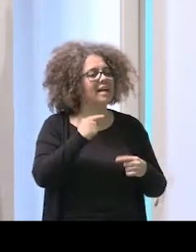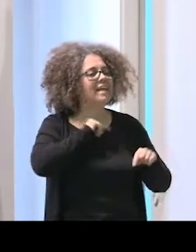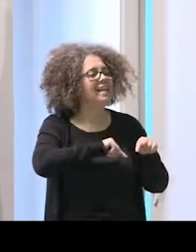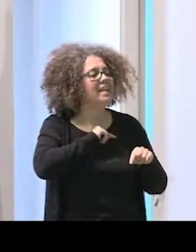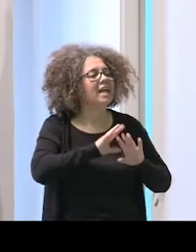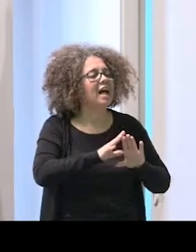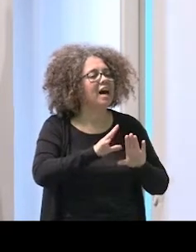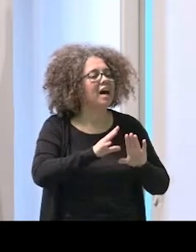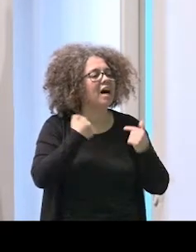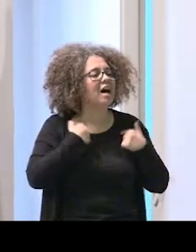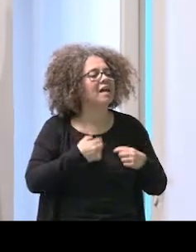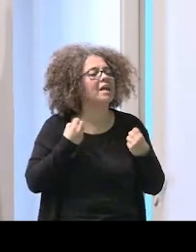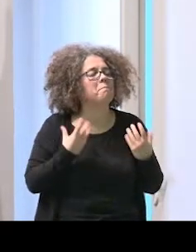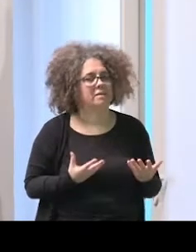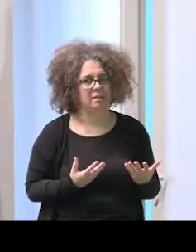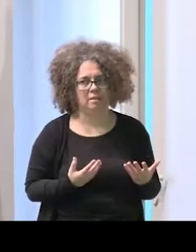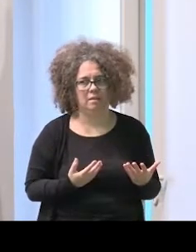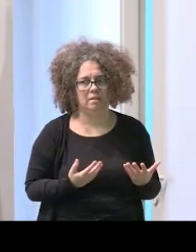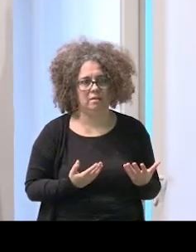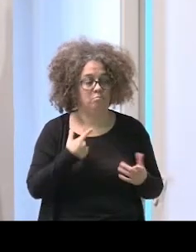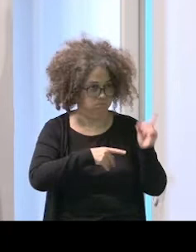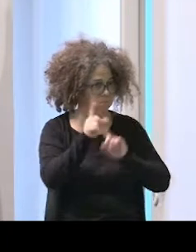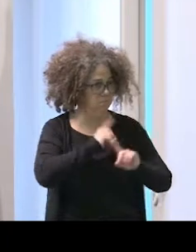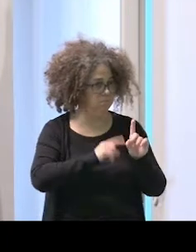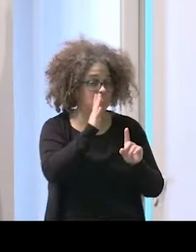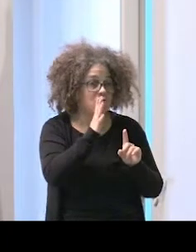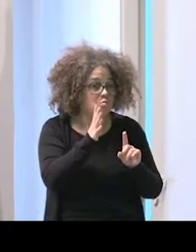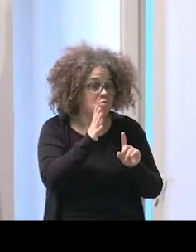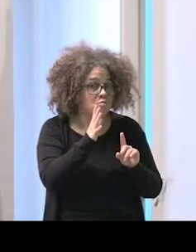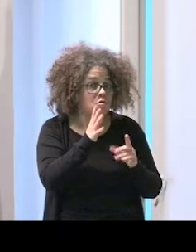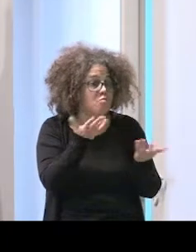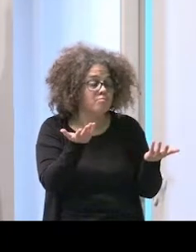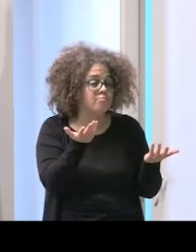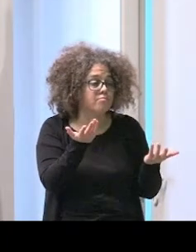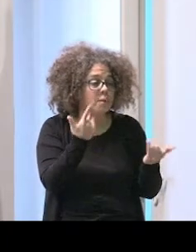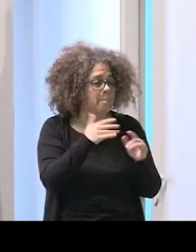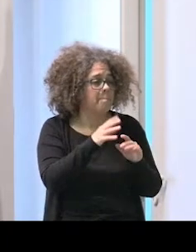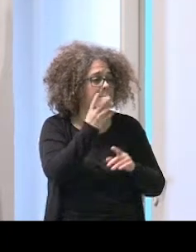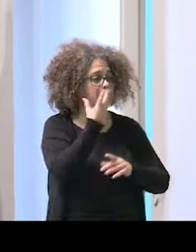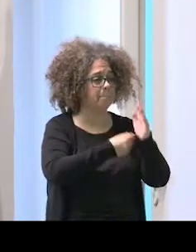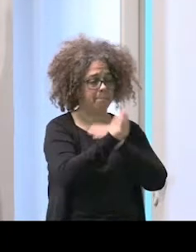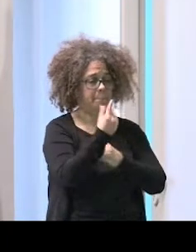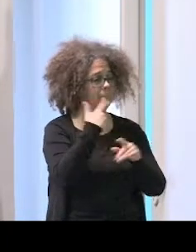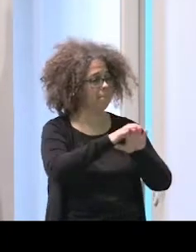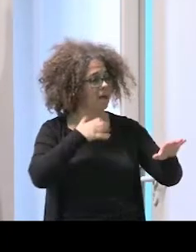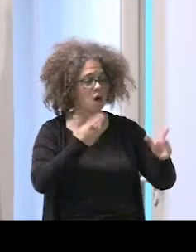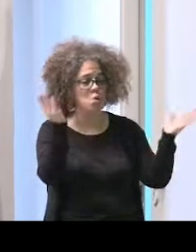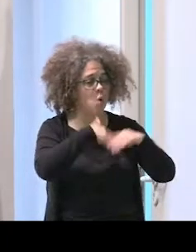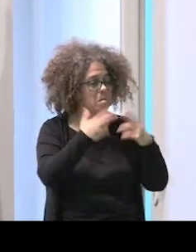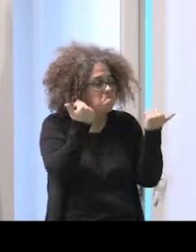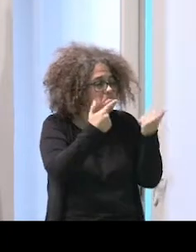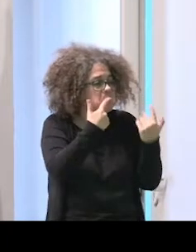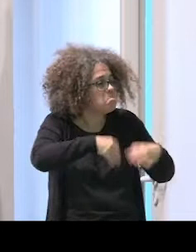Porque tenemos problemas con los citomegalovirus a nivel clínico, ¿vale? ¿Por qué? Porque la mayoría de recién nacidos infectados son totalmente asintomáticos al